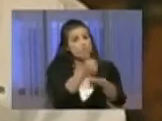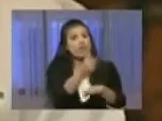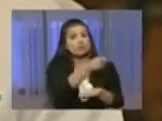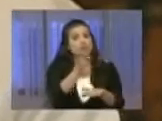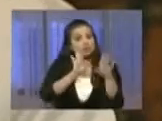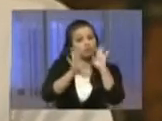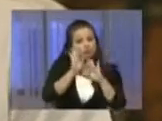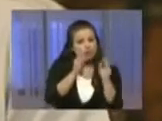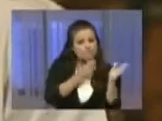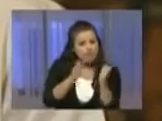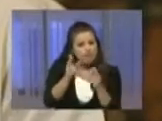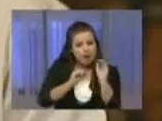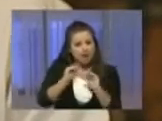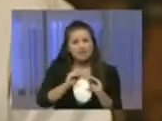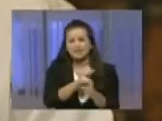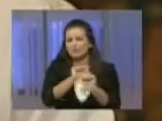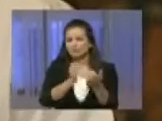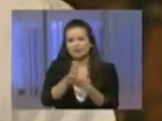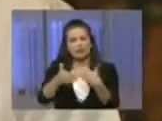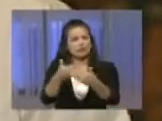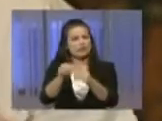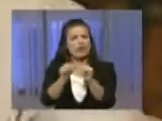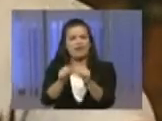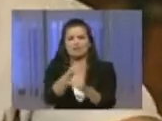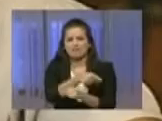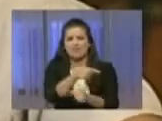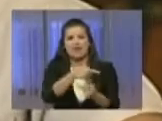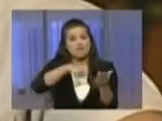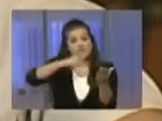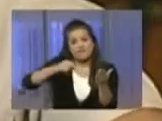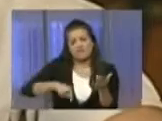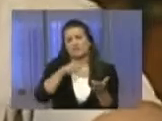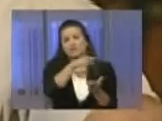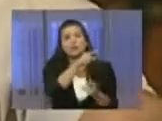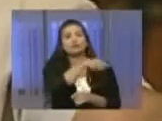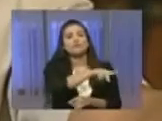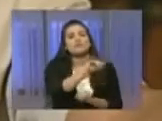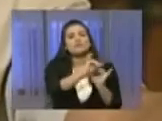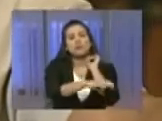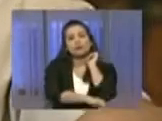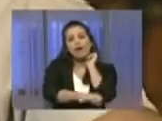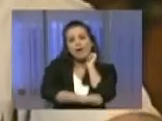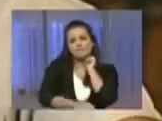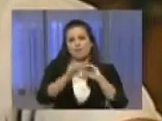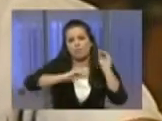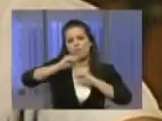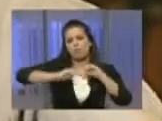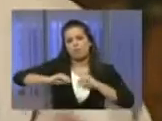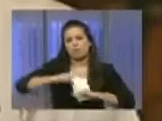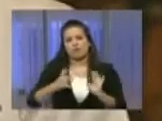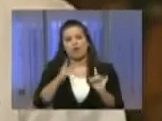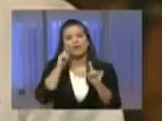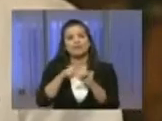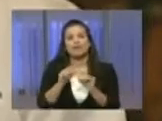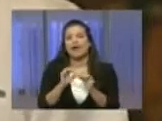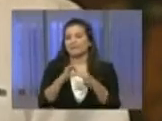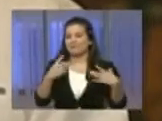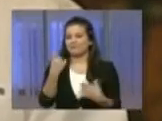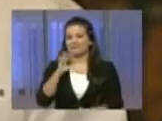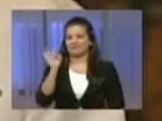imposible que avance un evento donde cometieron miles de fraudes solamente para activar el 1% una